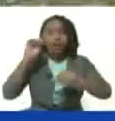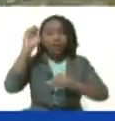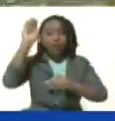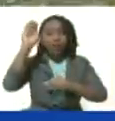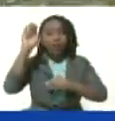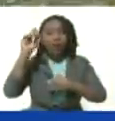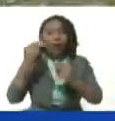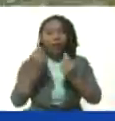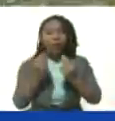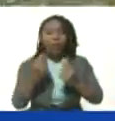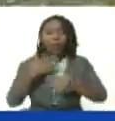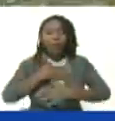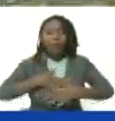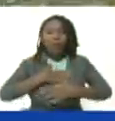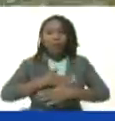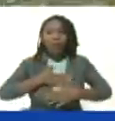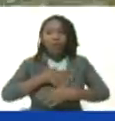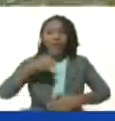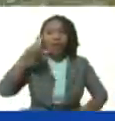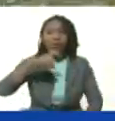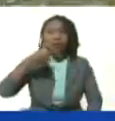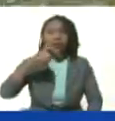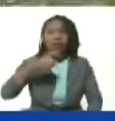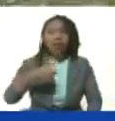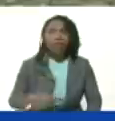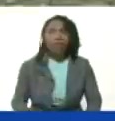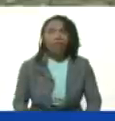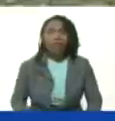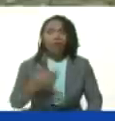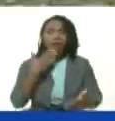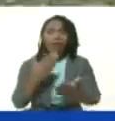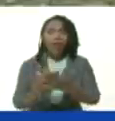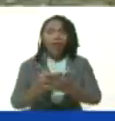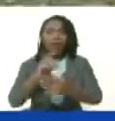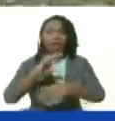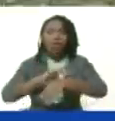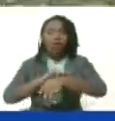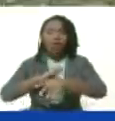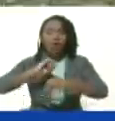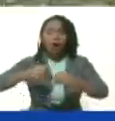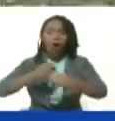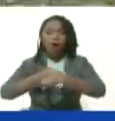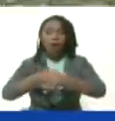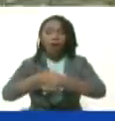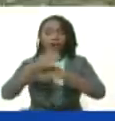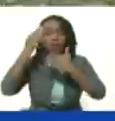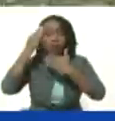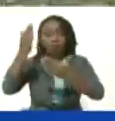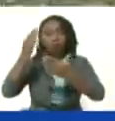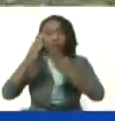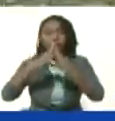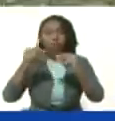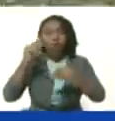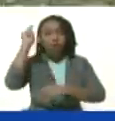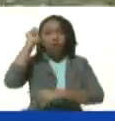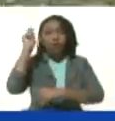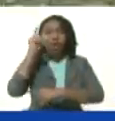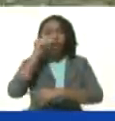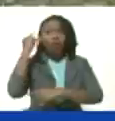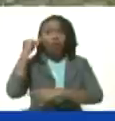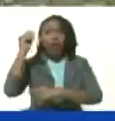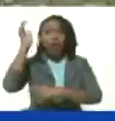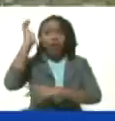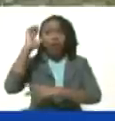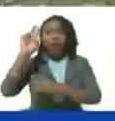economía para la satisfacción de las necesidades. Muchas gracias, doctor Jorge Rodríguez. Saludo a los diputados y diputadas de la